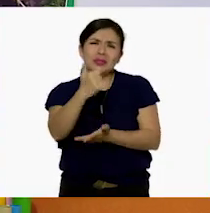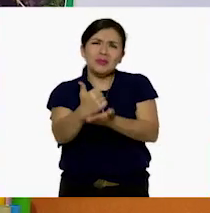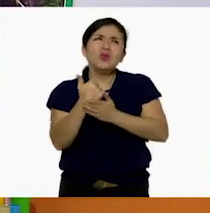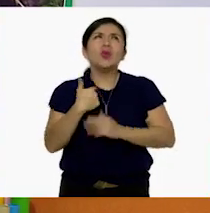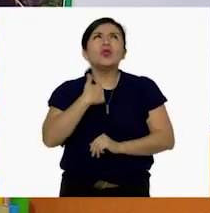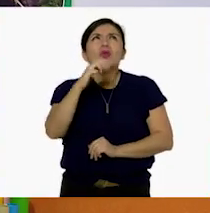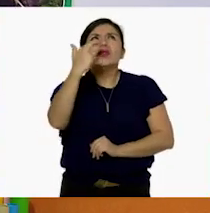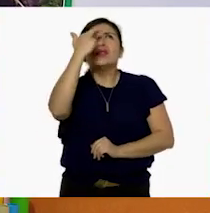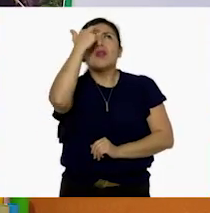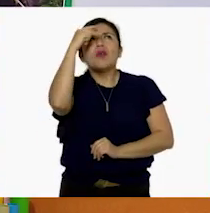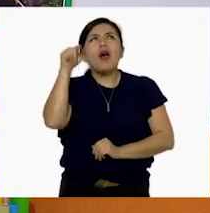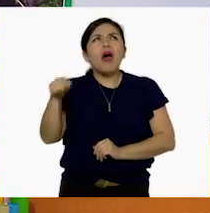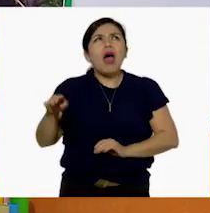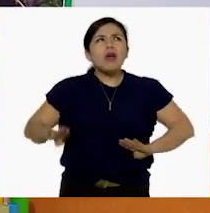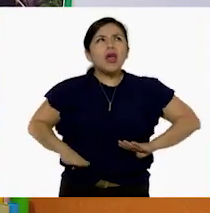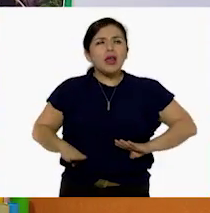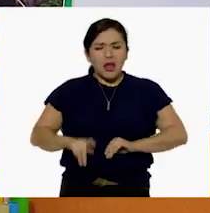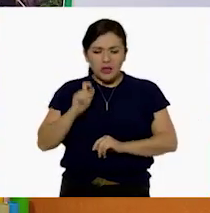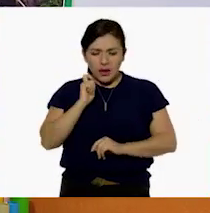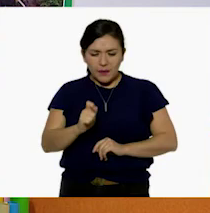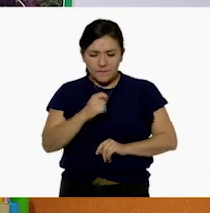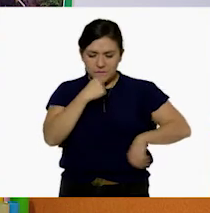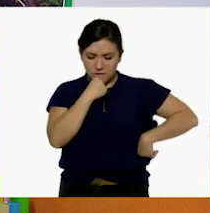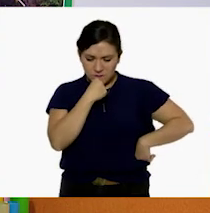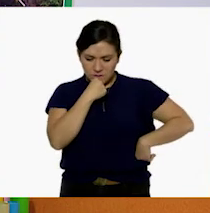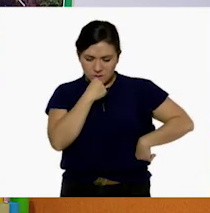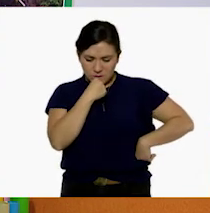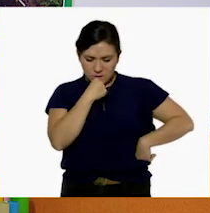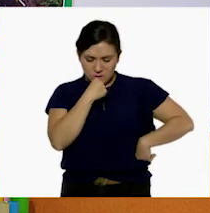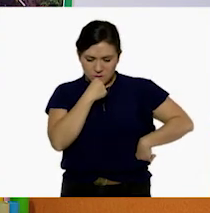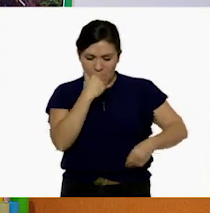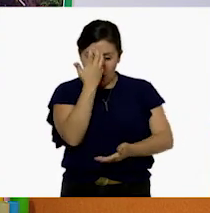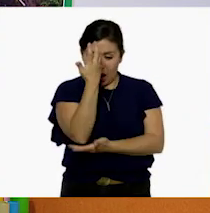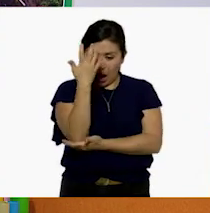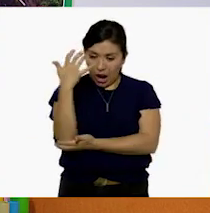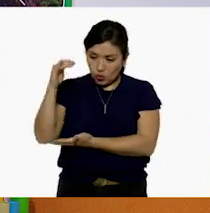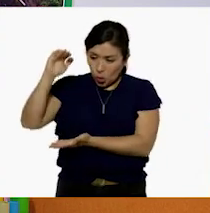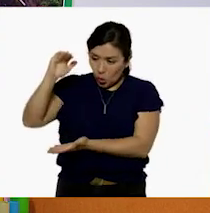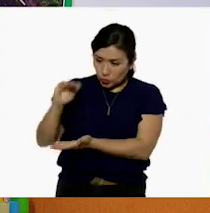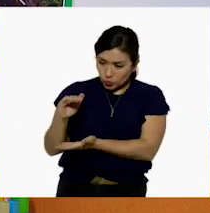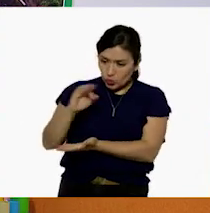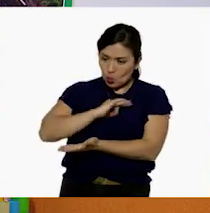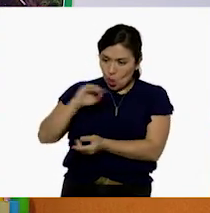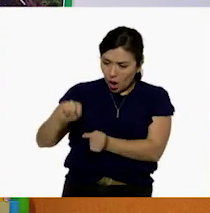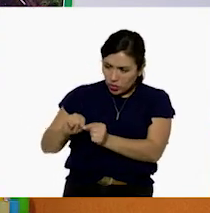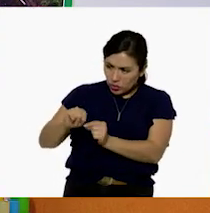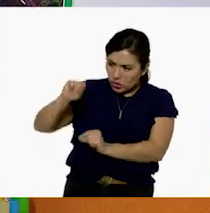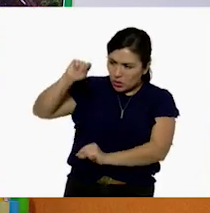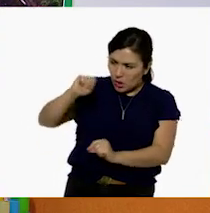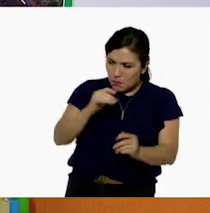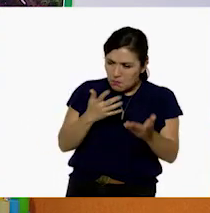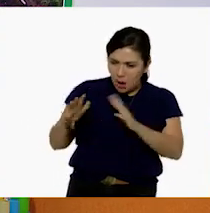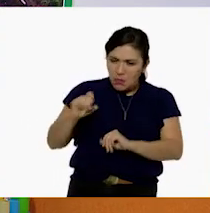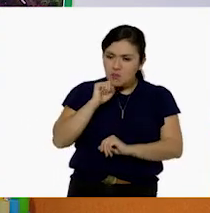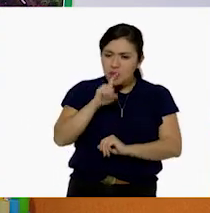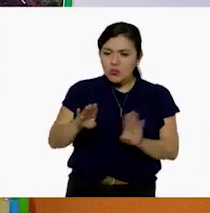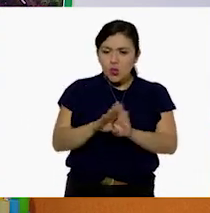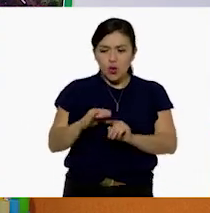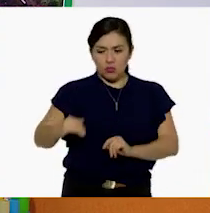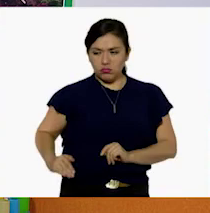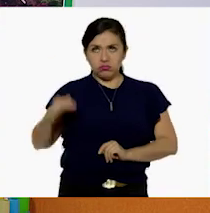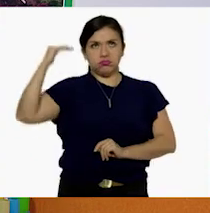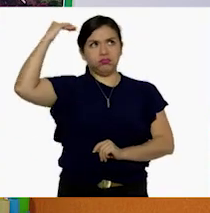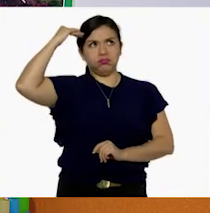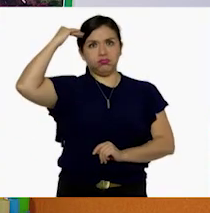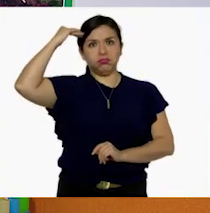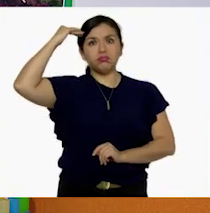acuerdo que tenían... Muy bien, a ver, los arbustos pueden llegar a medir más o menos lo mismo que nosotros.